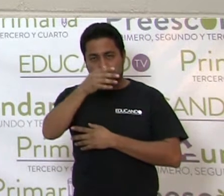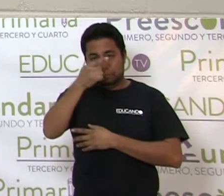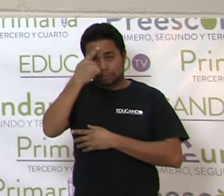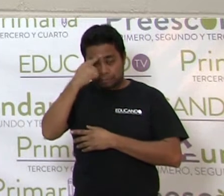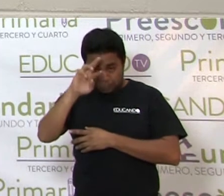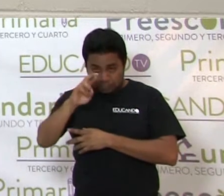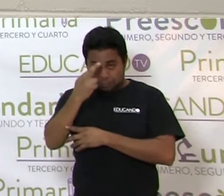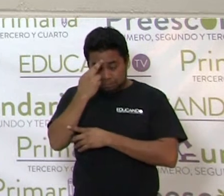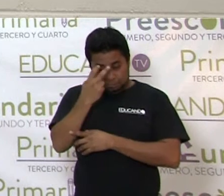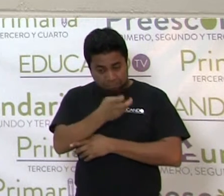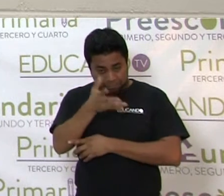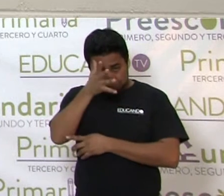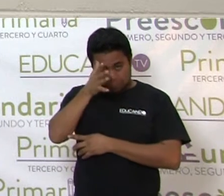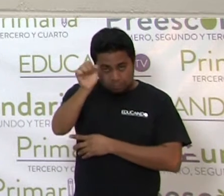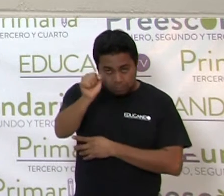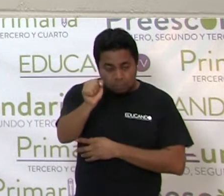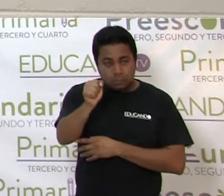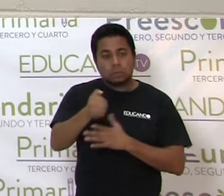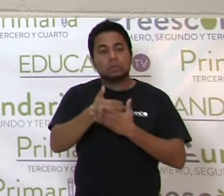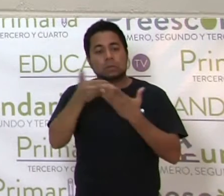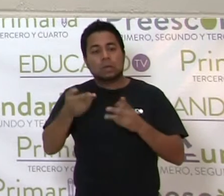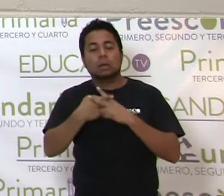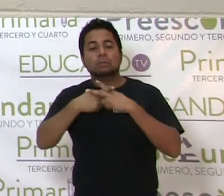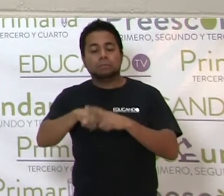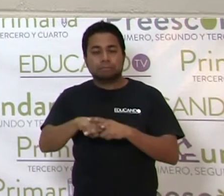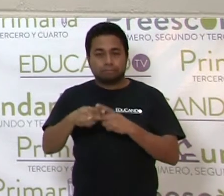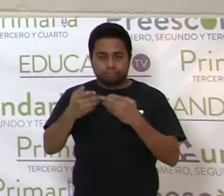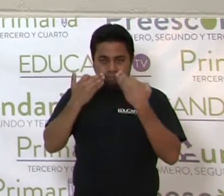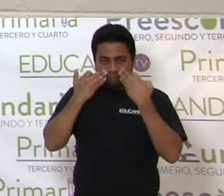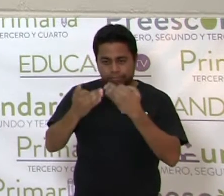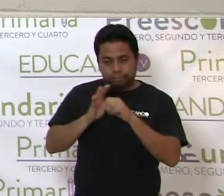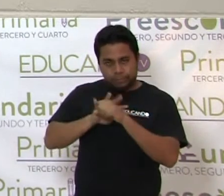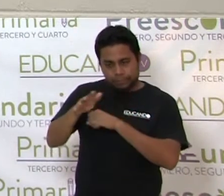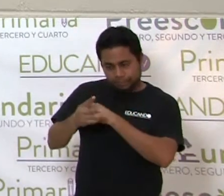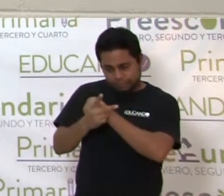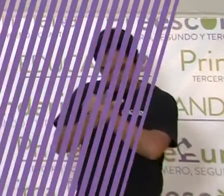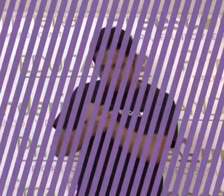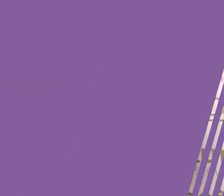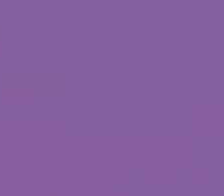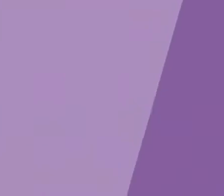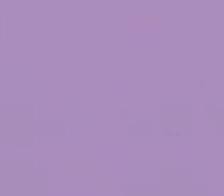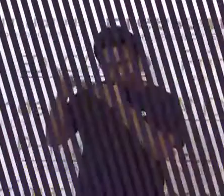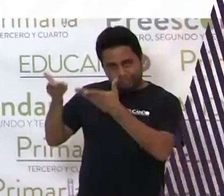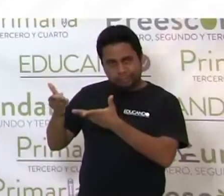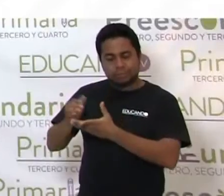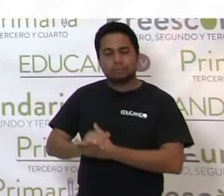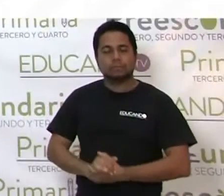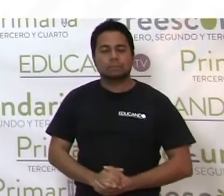estos conceptos, vamos a pasar a ver la siguiente imagen. Adelante.